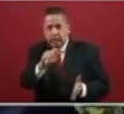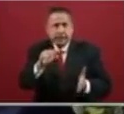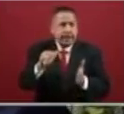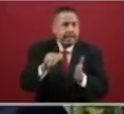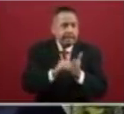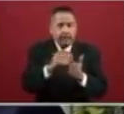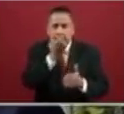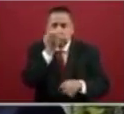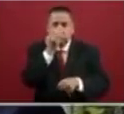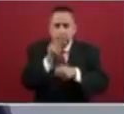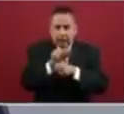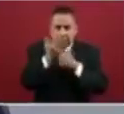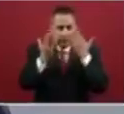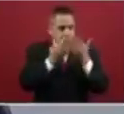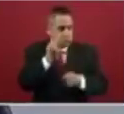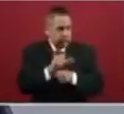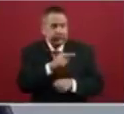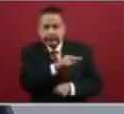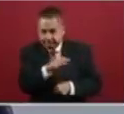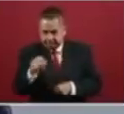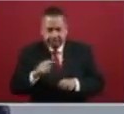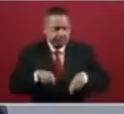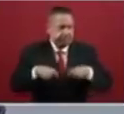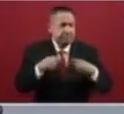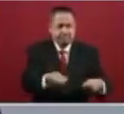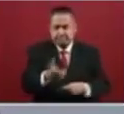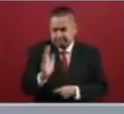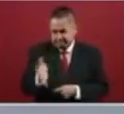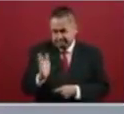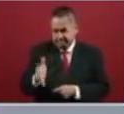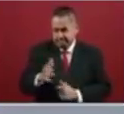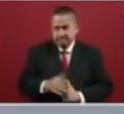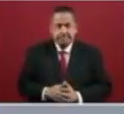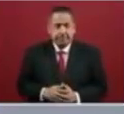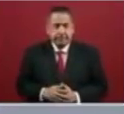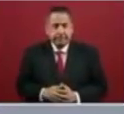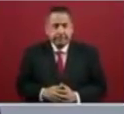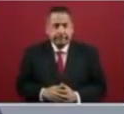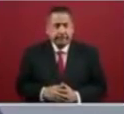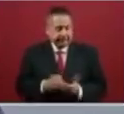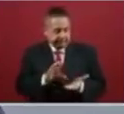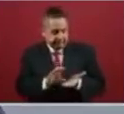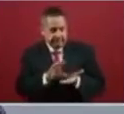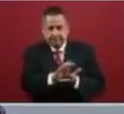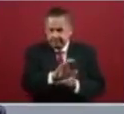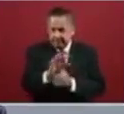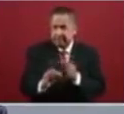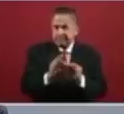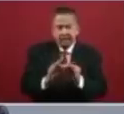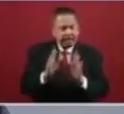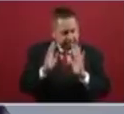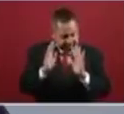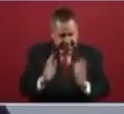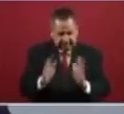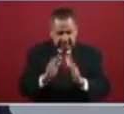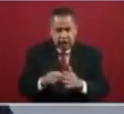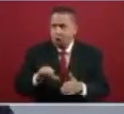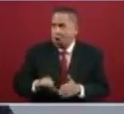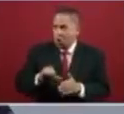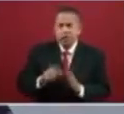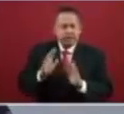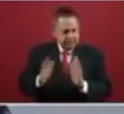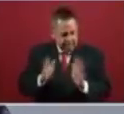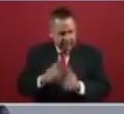3,040,000 estudiantes. Se han entregado también hasta el día de